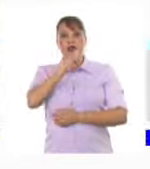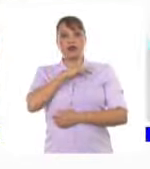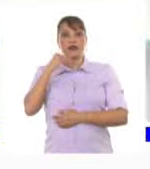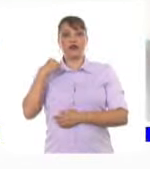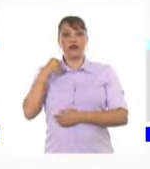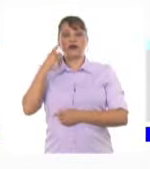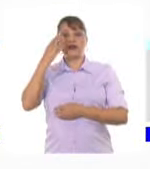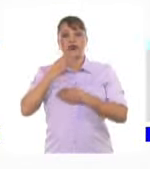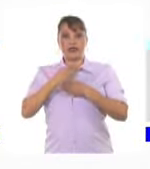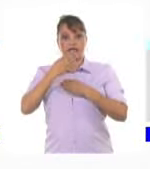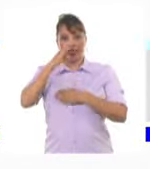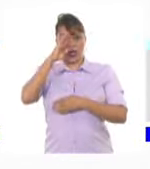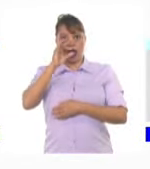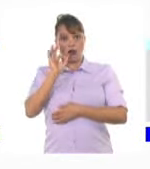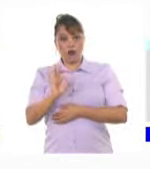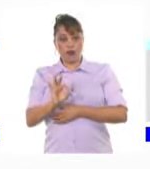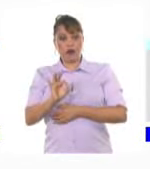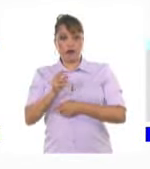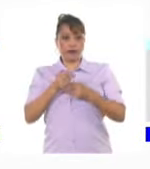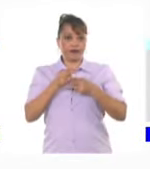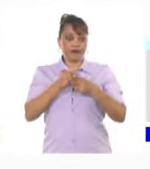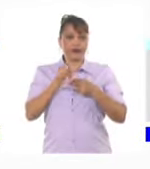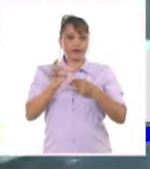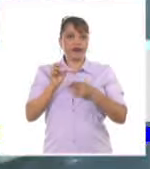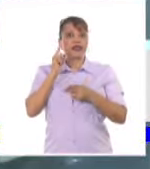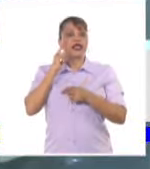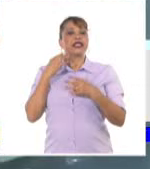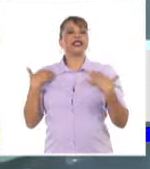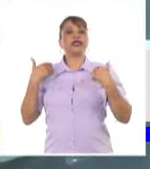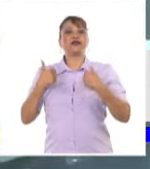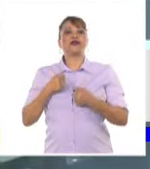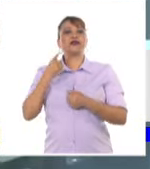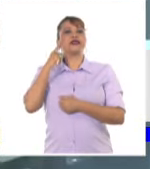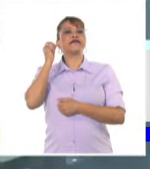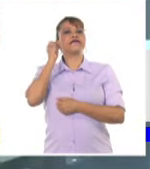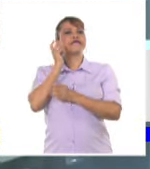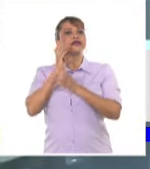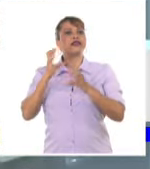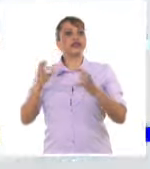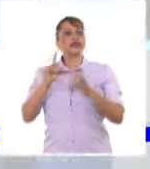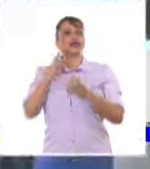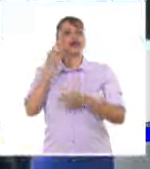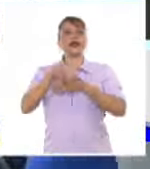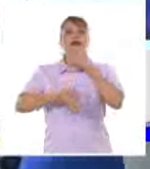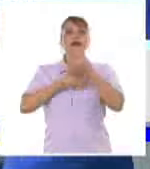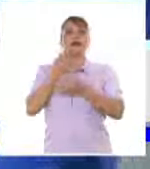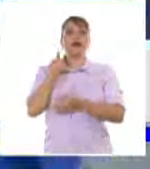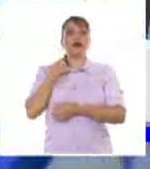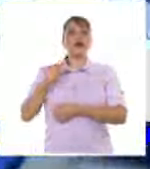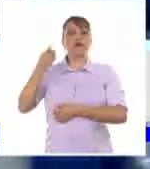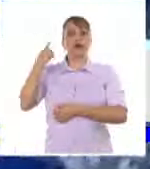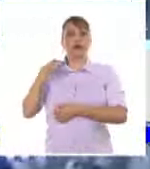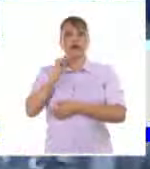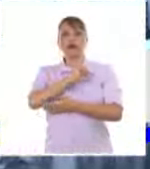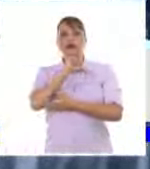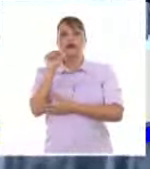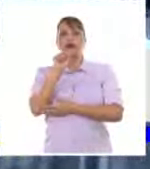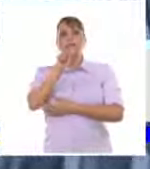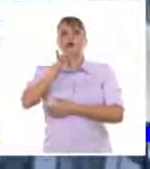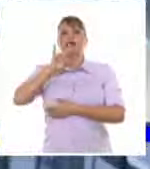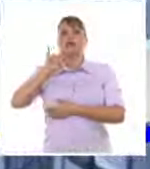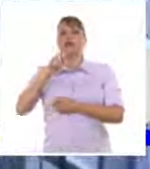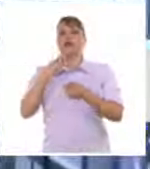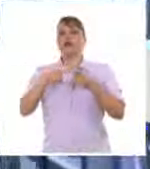Dueñas Carrera, quien es director de ciencia e innovación de la entidad, explicó que el pasado año se logró el registro sanitario de 29 nuevos